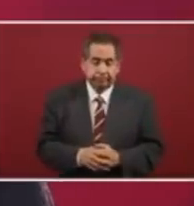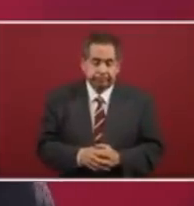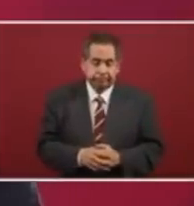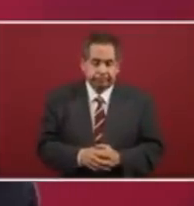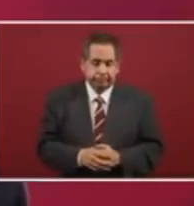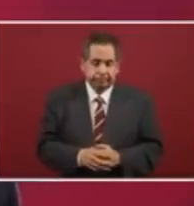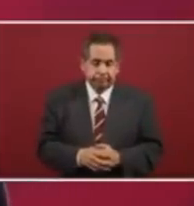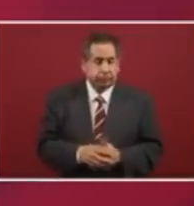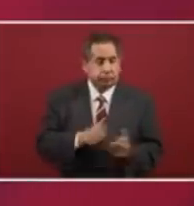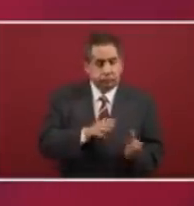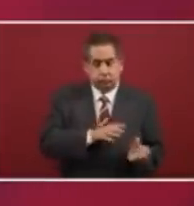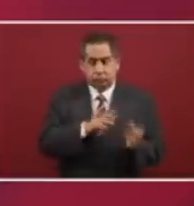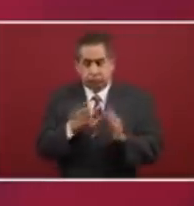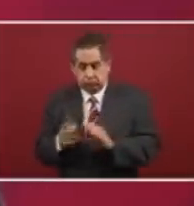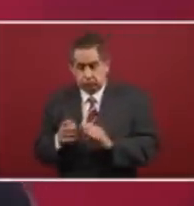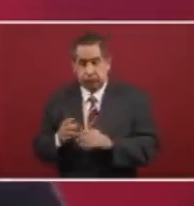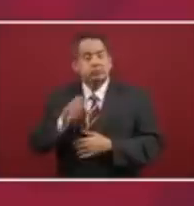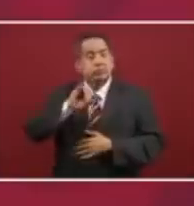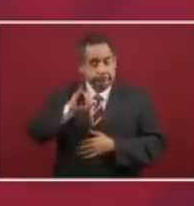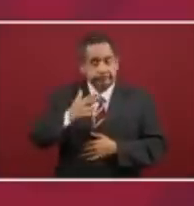lo que funcionan